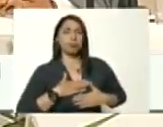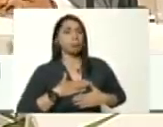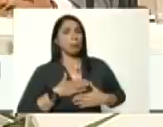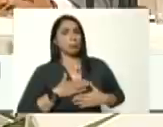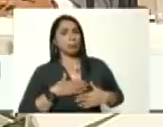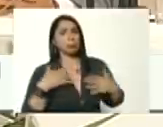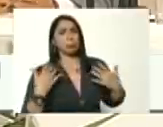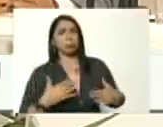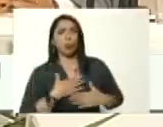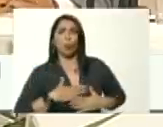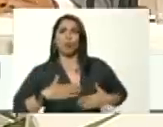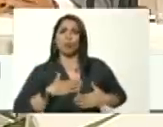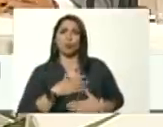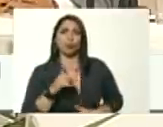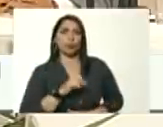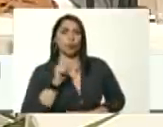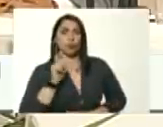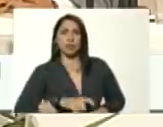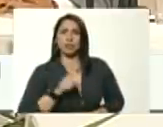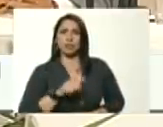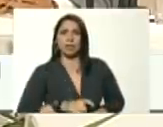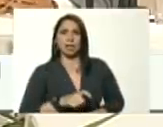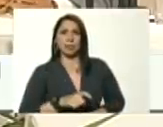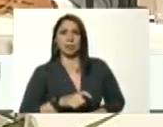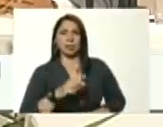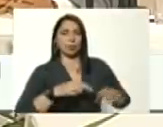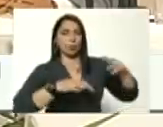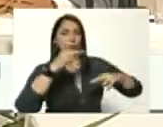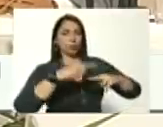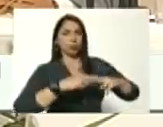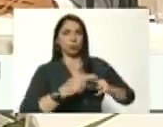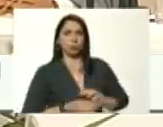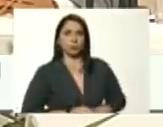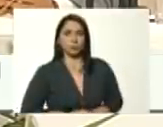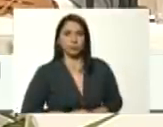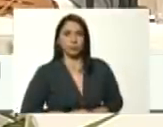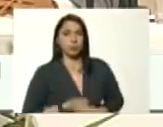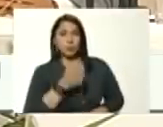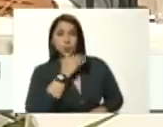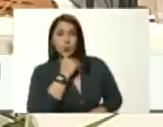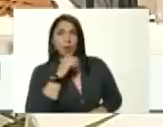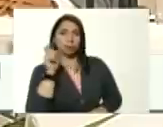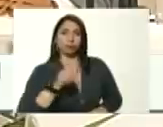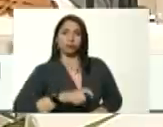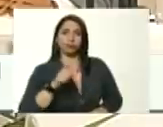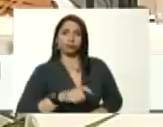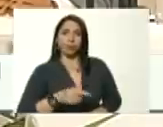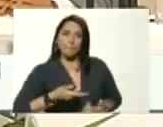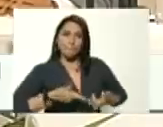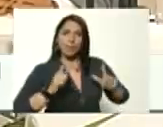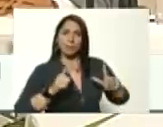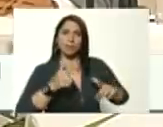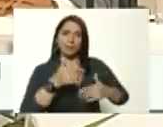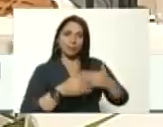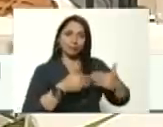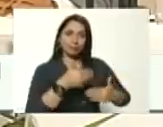pero no necesariamente es constructivo no necesariamente permite avanzar